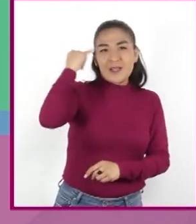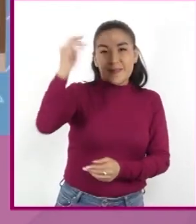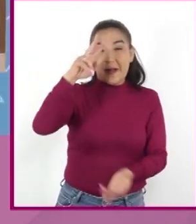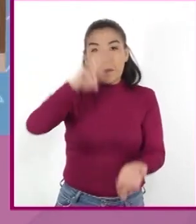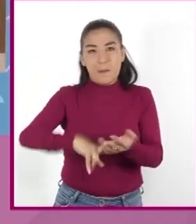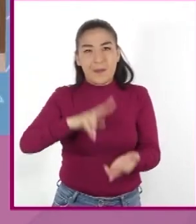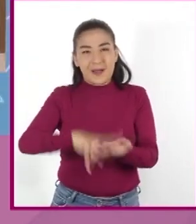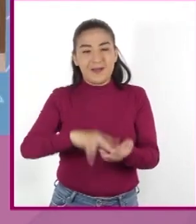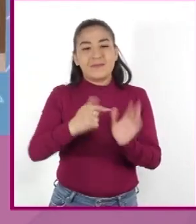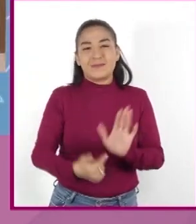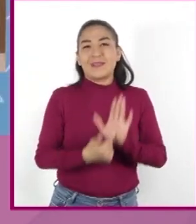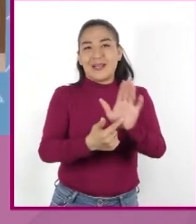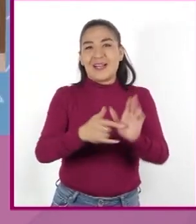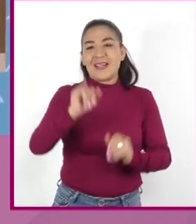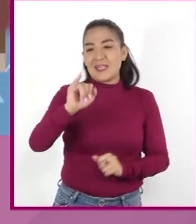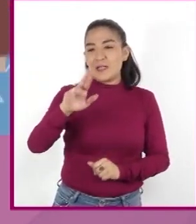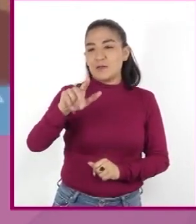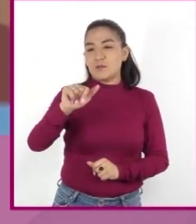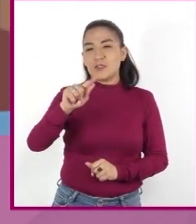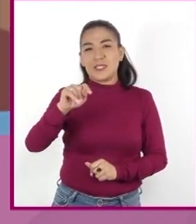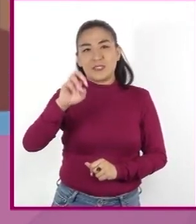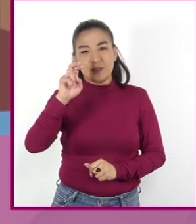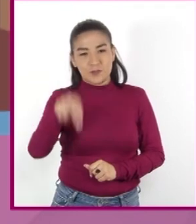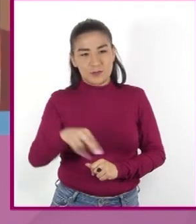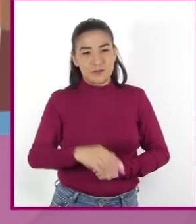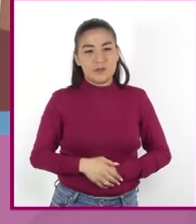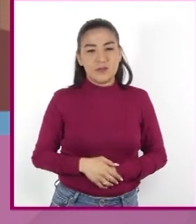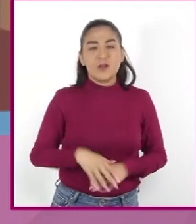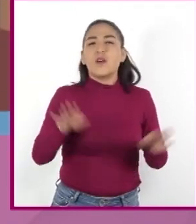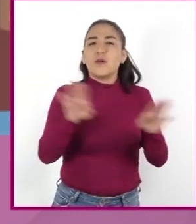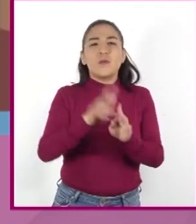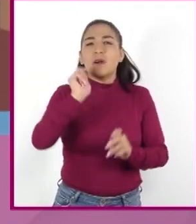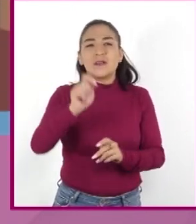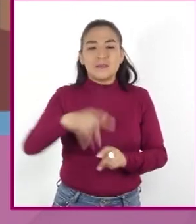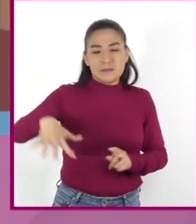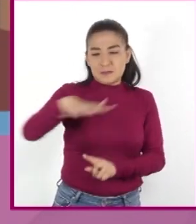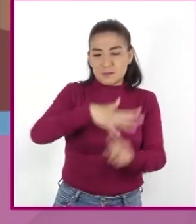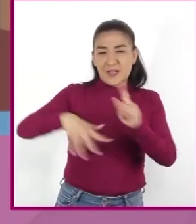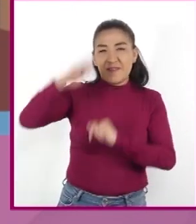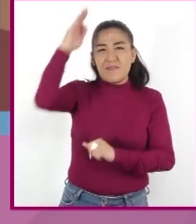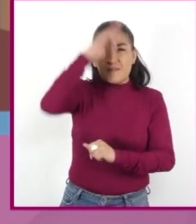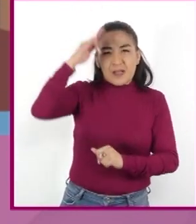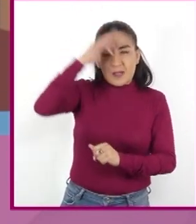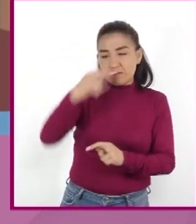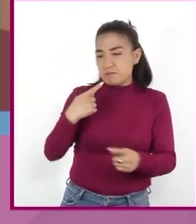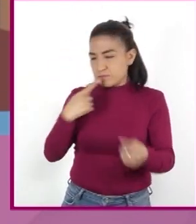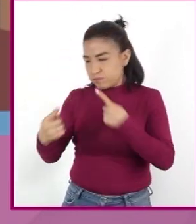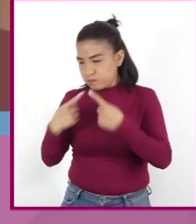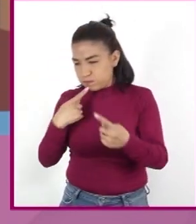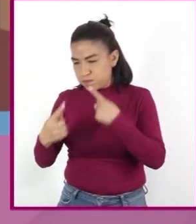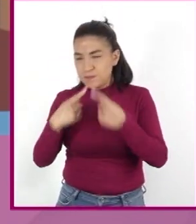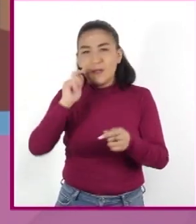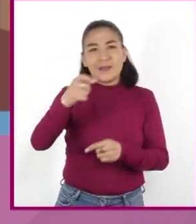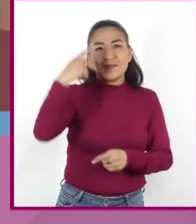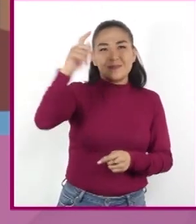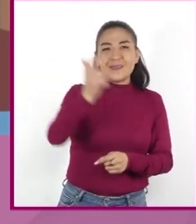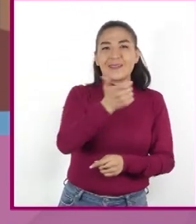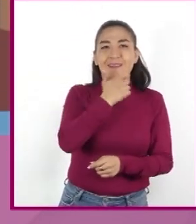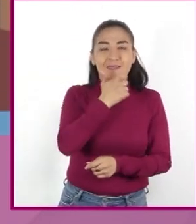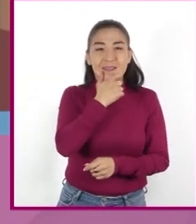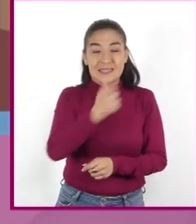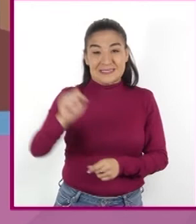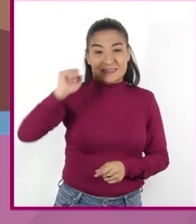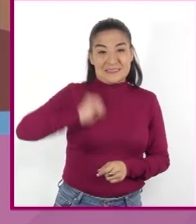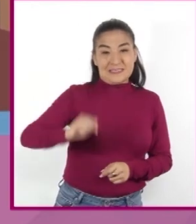de la Ilustración. La Ilustración fue una corriente filosófica que surgió en Inglaterra cuando corría el